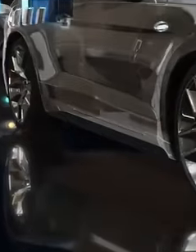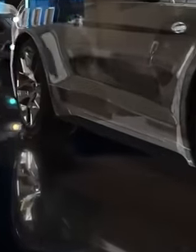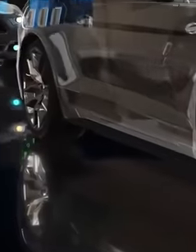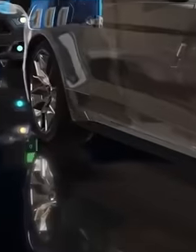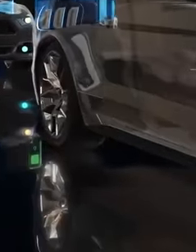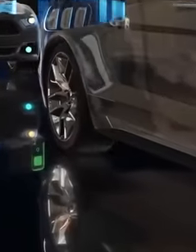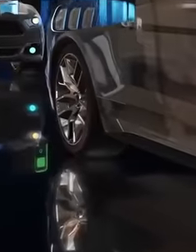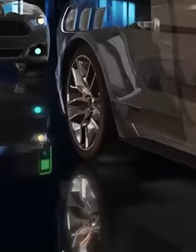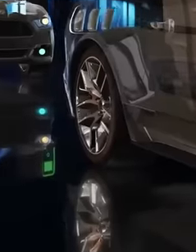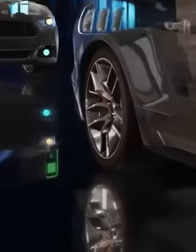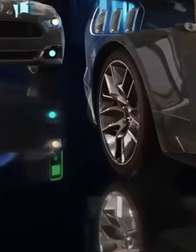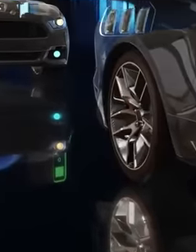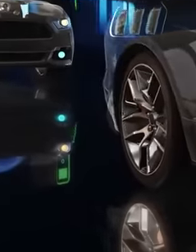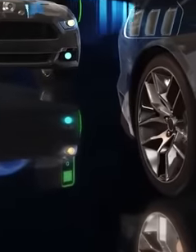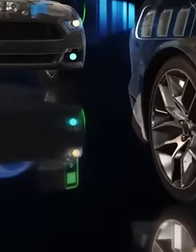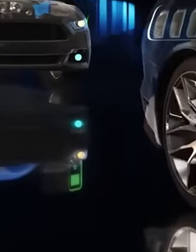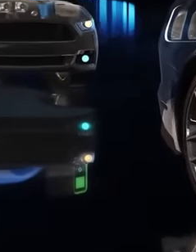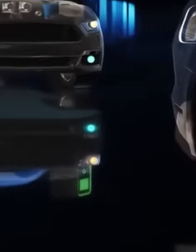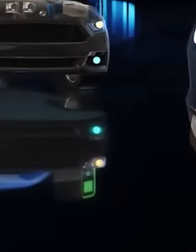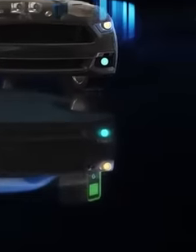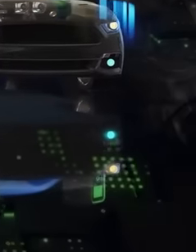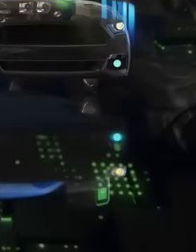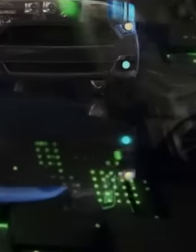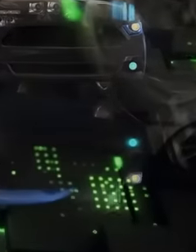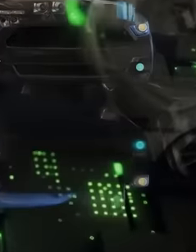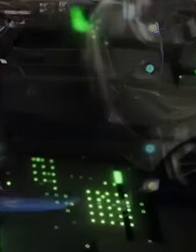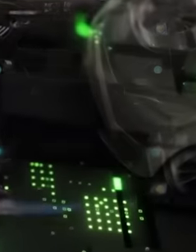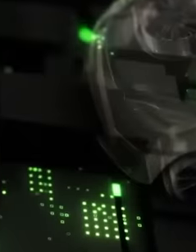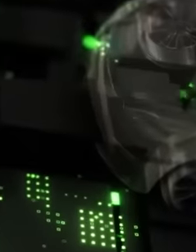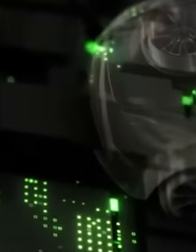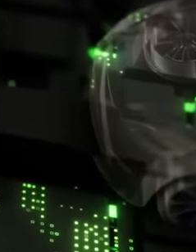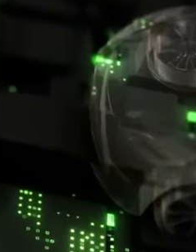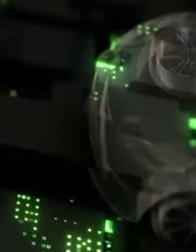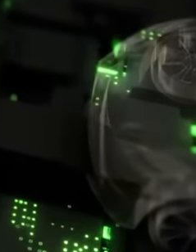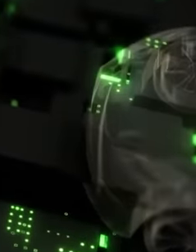ambiente y a la movilidad en todas las regiones de México.